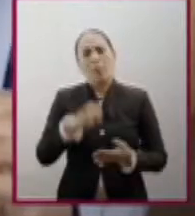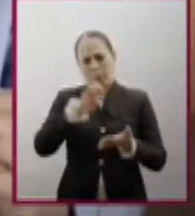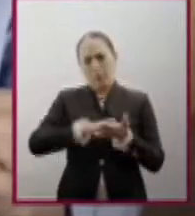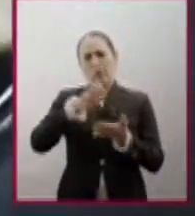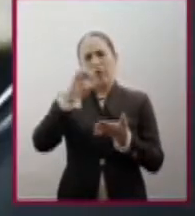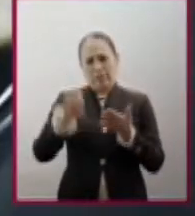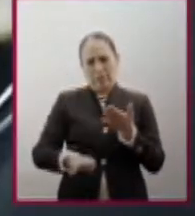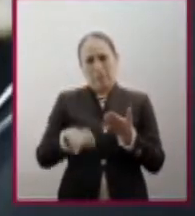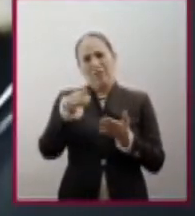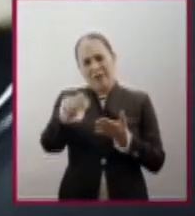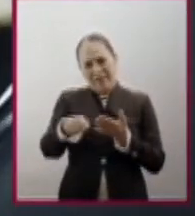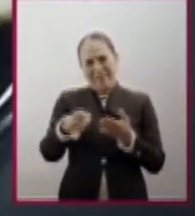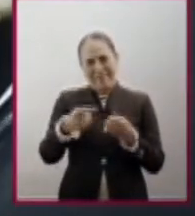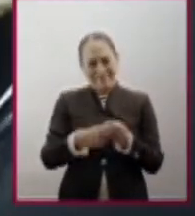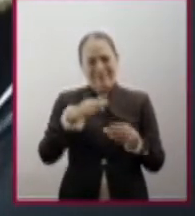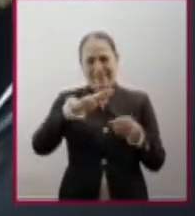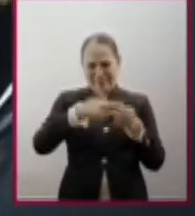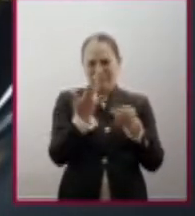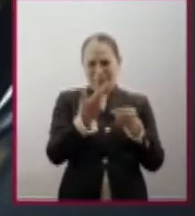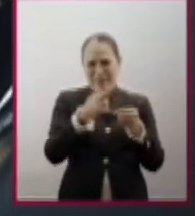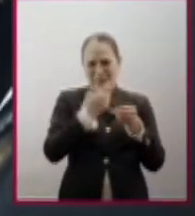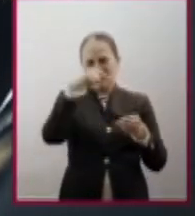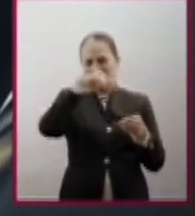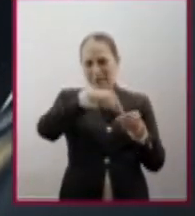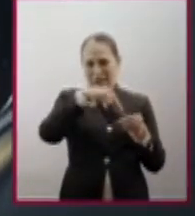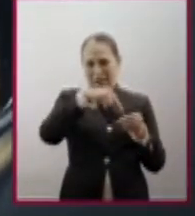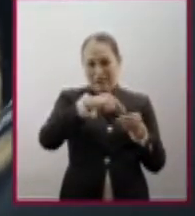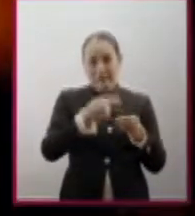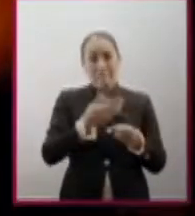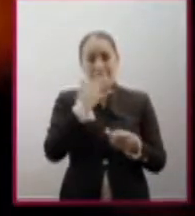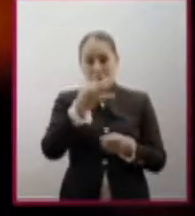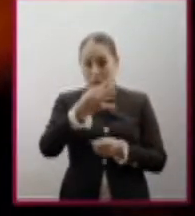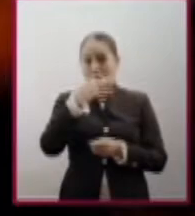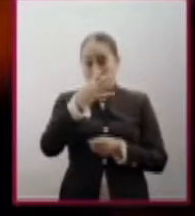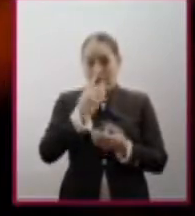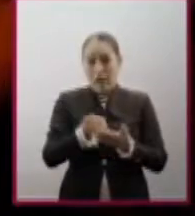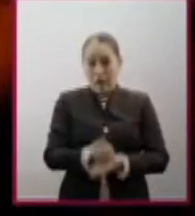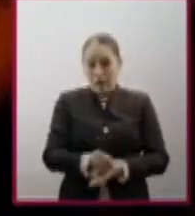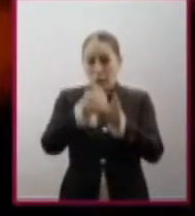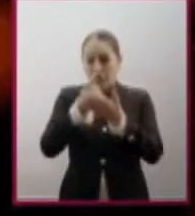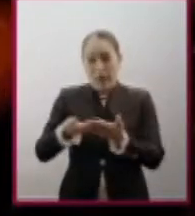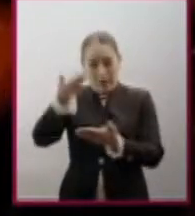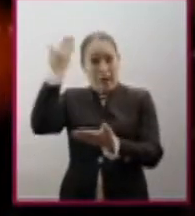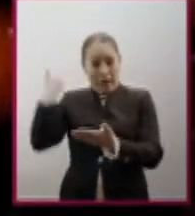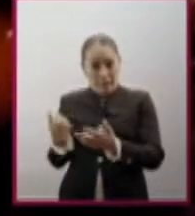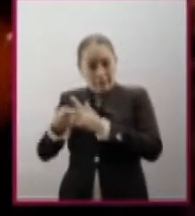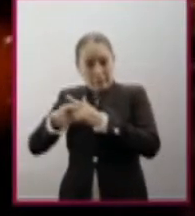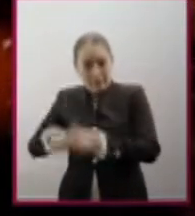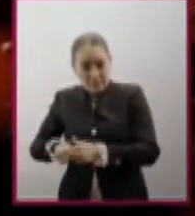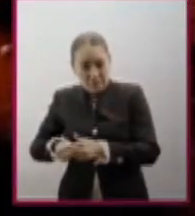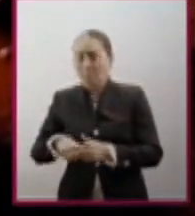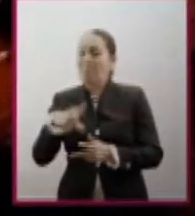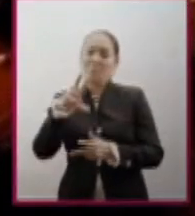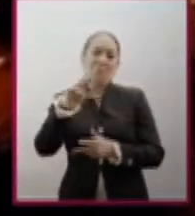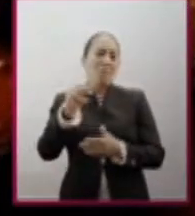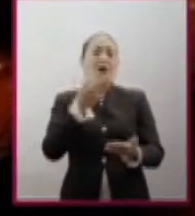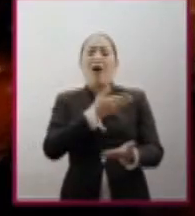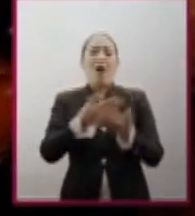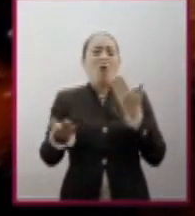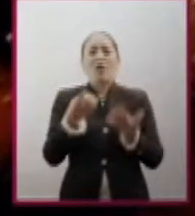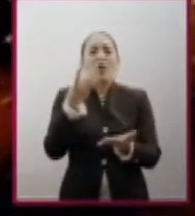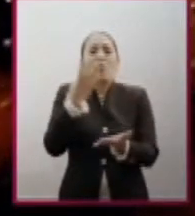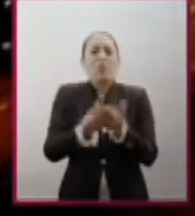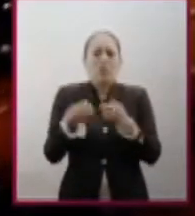Por ejemplo, es el caso de esta bebida, cuya función ya no es medicinal ni novedosa como lo era en su origen. Ahora solo es una